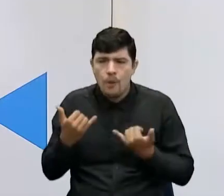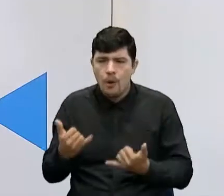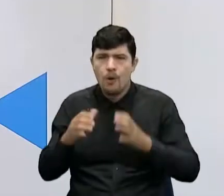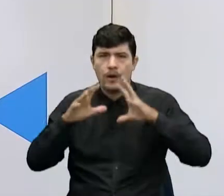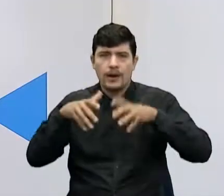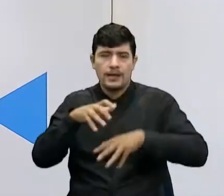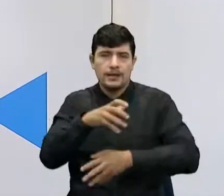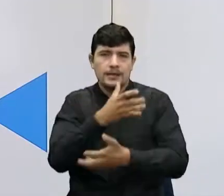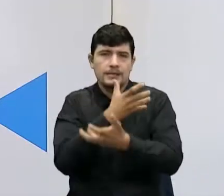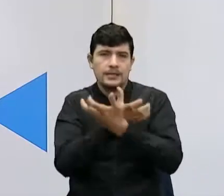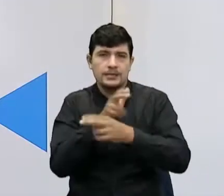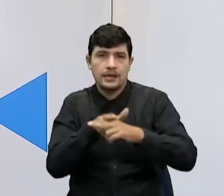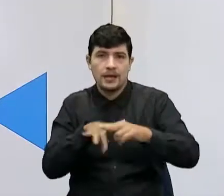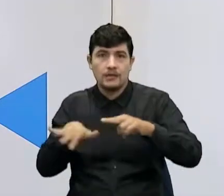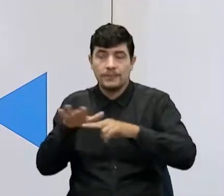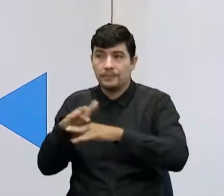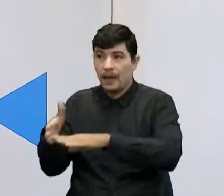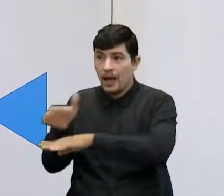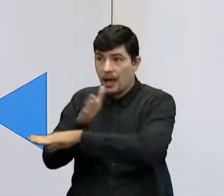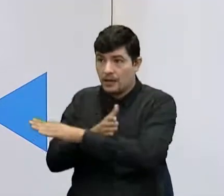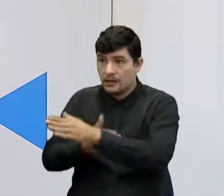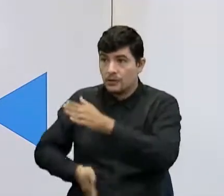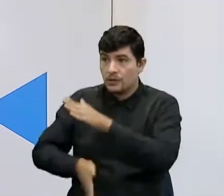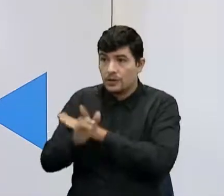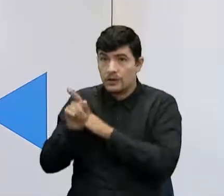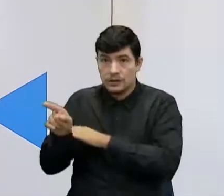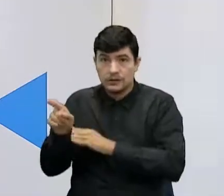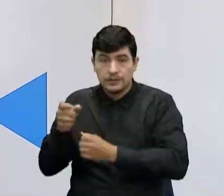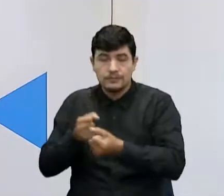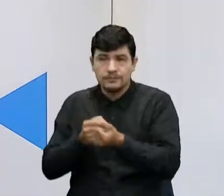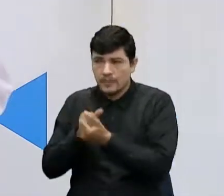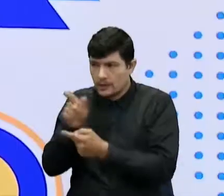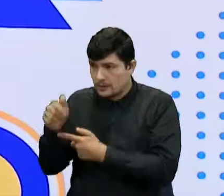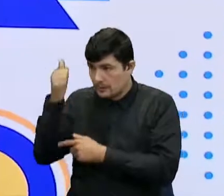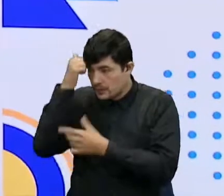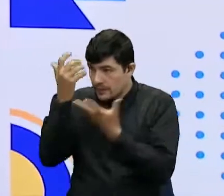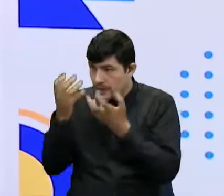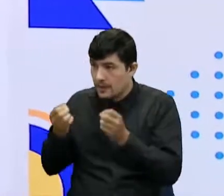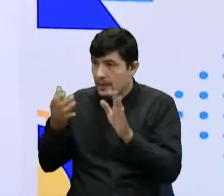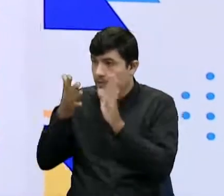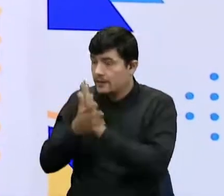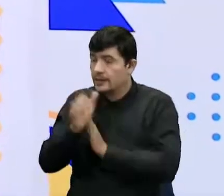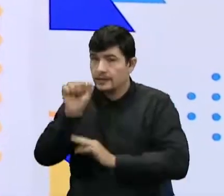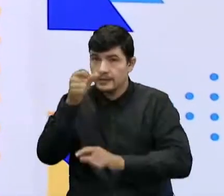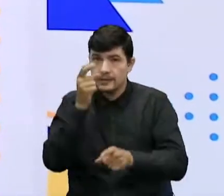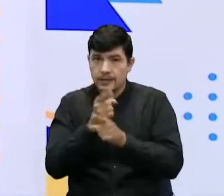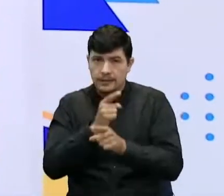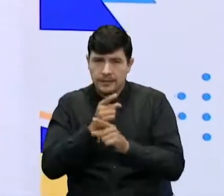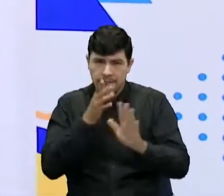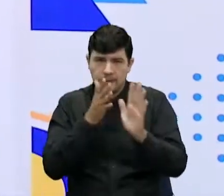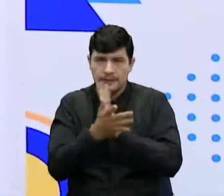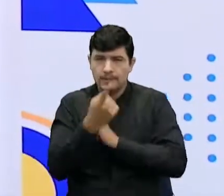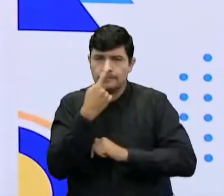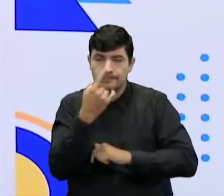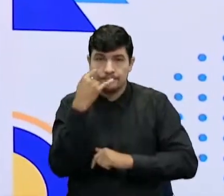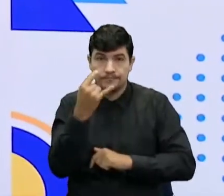ciencias naturales Antes de continuar con unos refuerzos El profe quiere dar unos daticos, ¿cierto? Así es, interesantísimos Mis queridos jóvenes Los ecosistemas